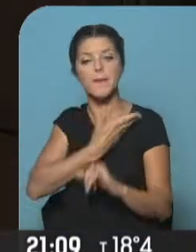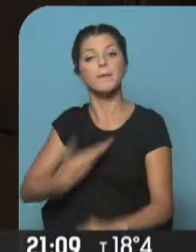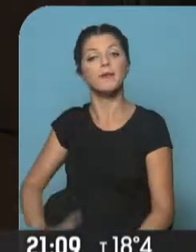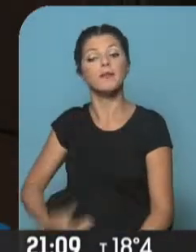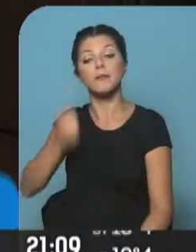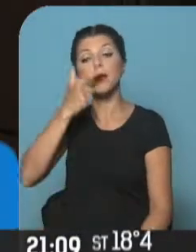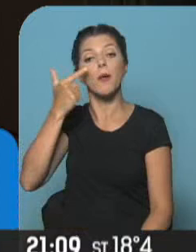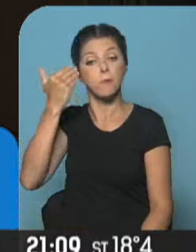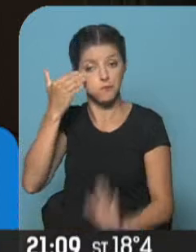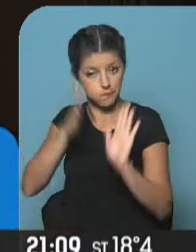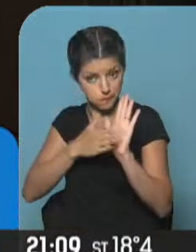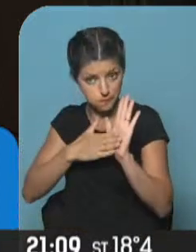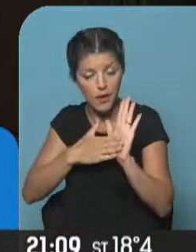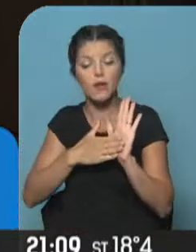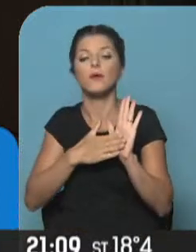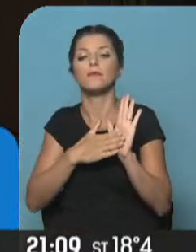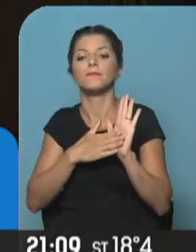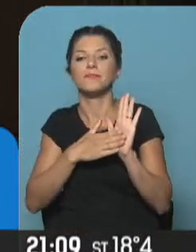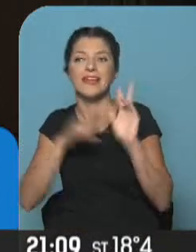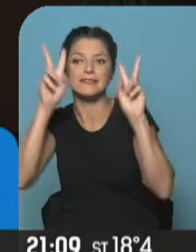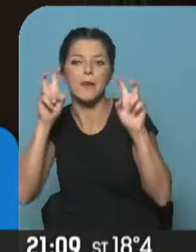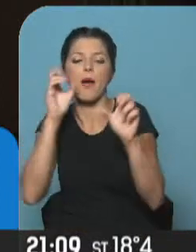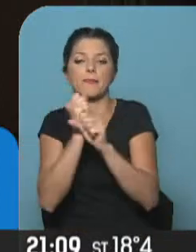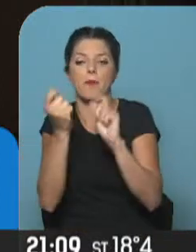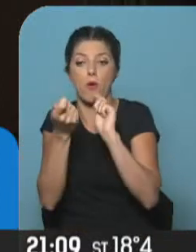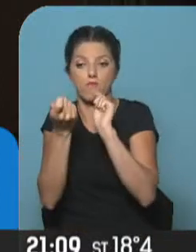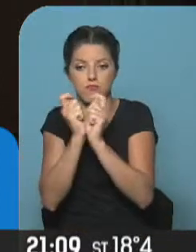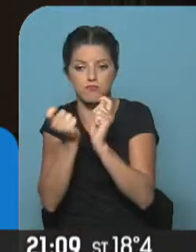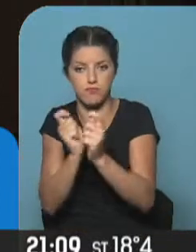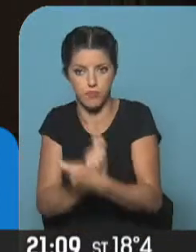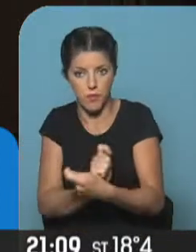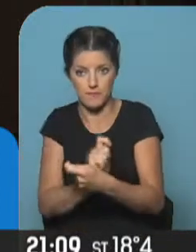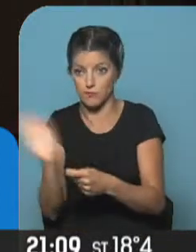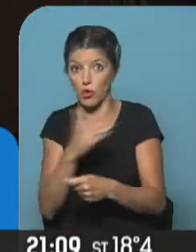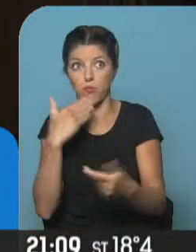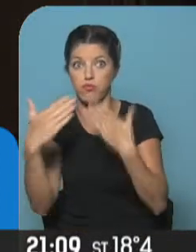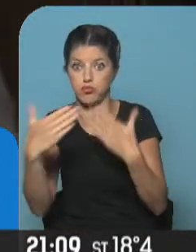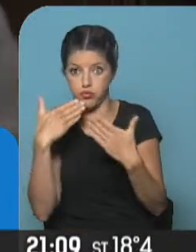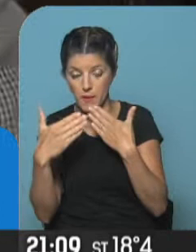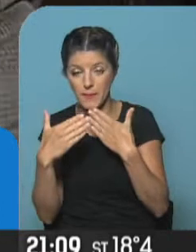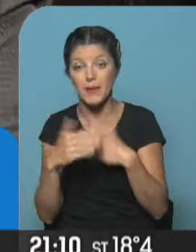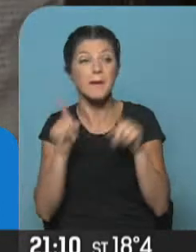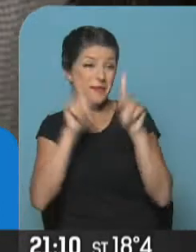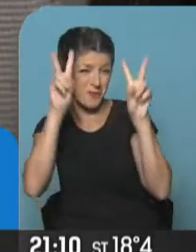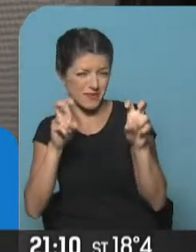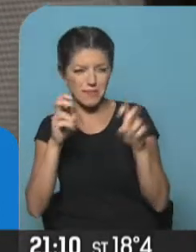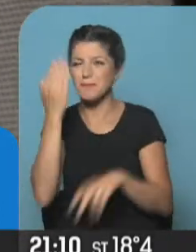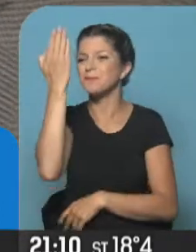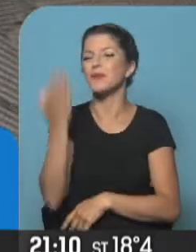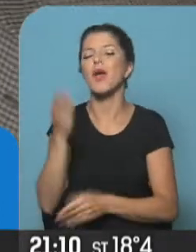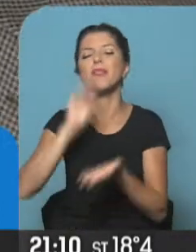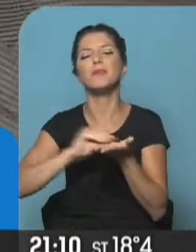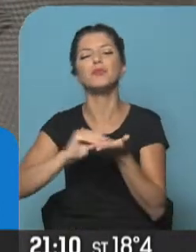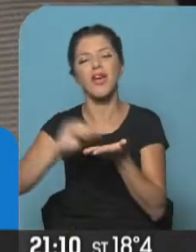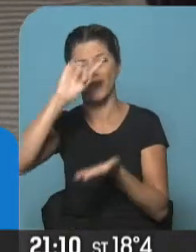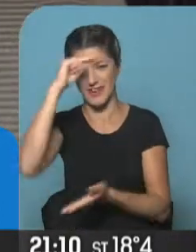los consensos básicos, este tema sobre la reforma laboral se puso en la agenda. Y para hablar justamente sobre ello, estamos con el diputado